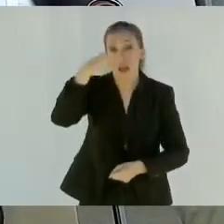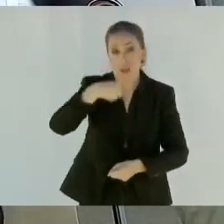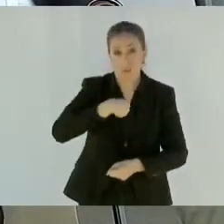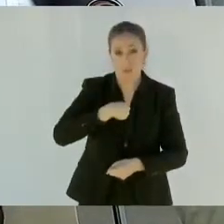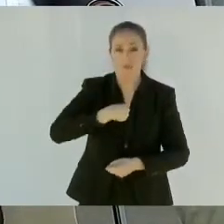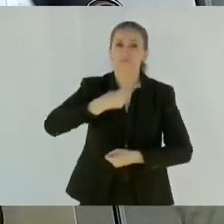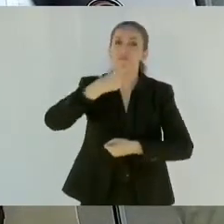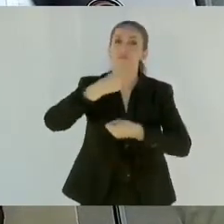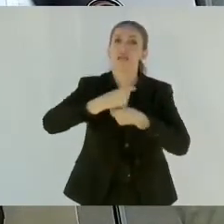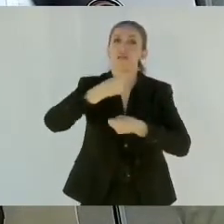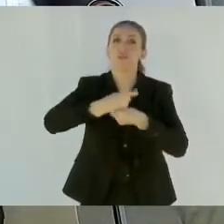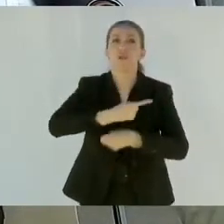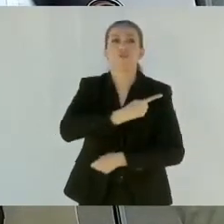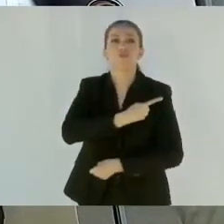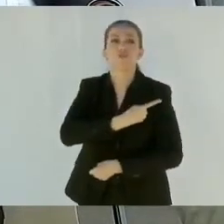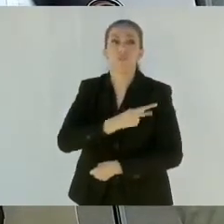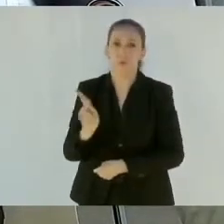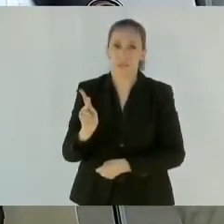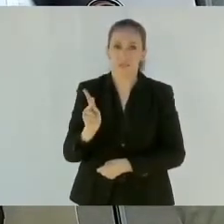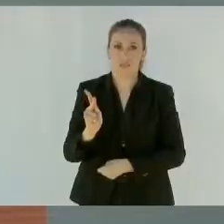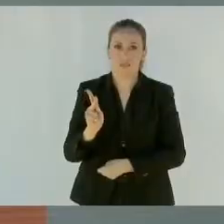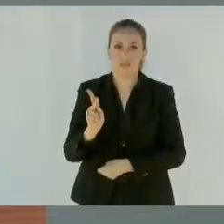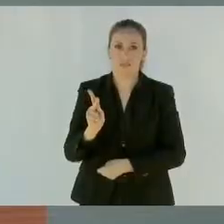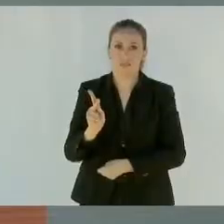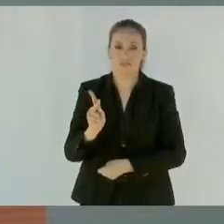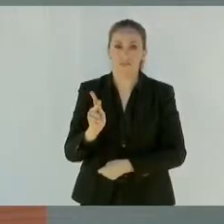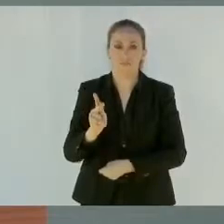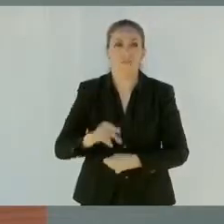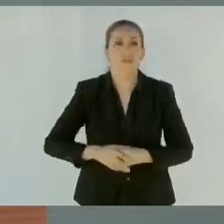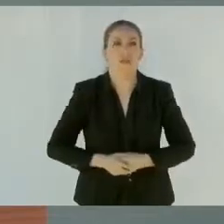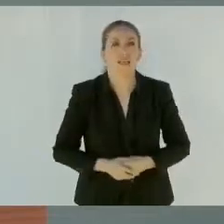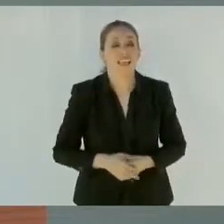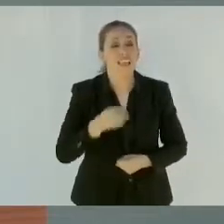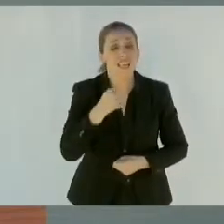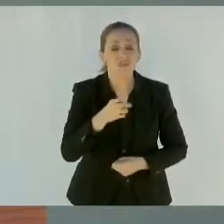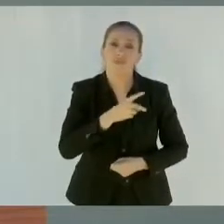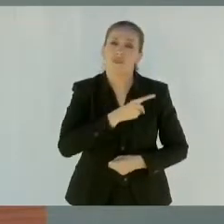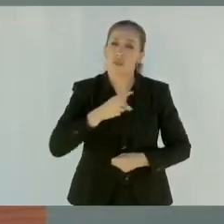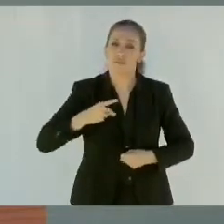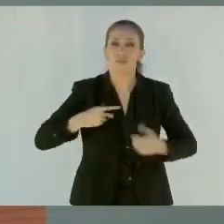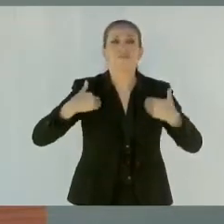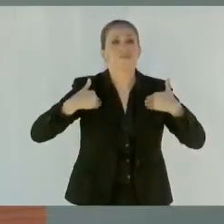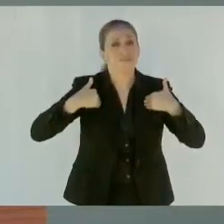pobres. Y esto se tiene que ir entendiendo cada vez más,